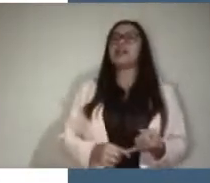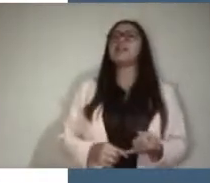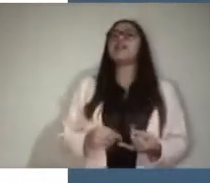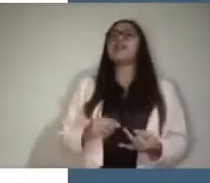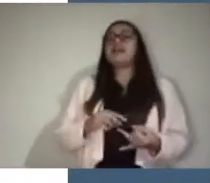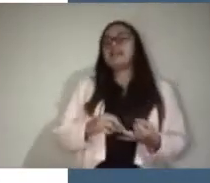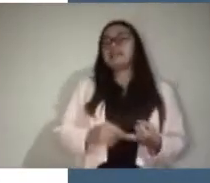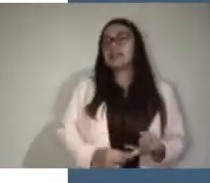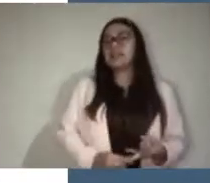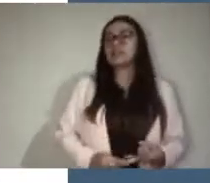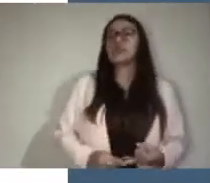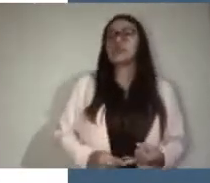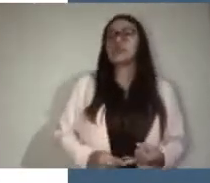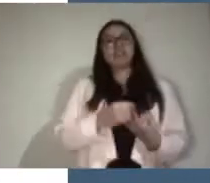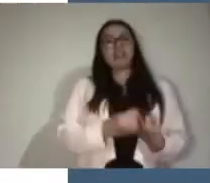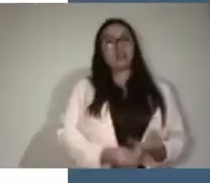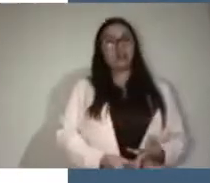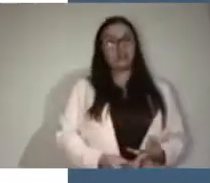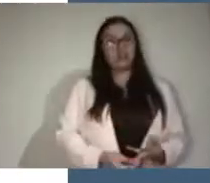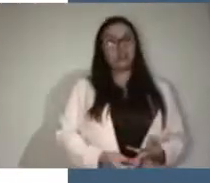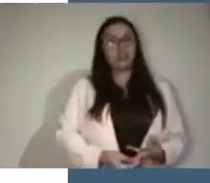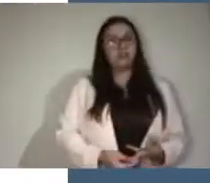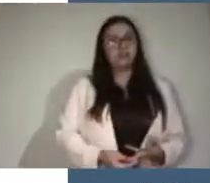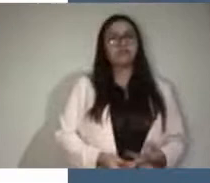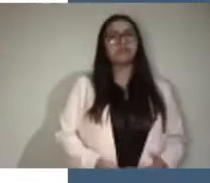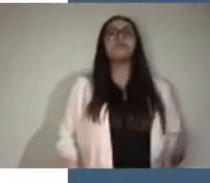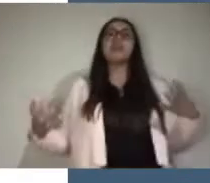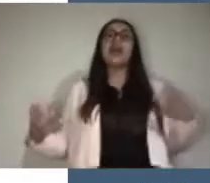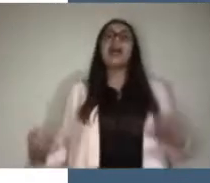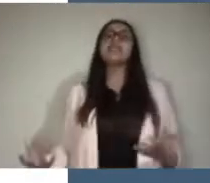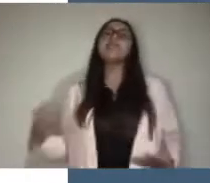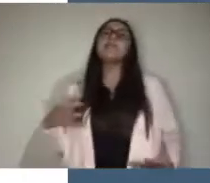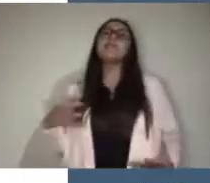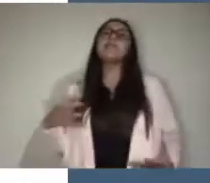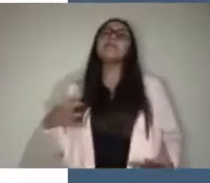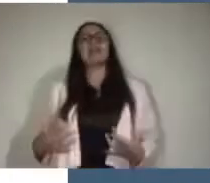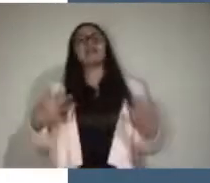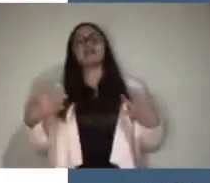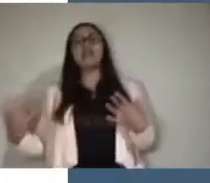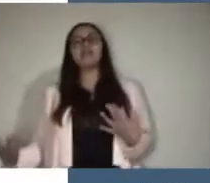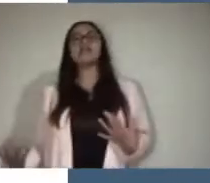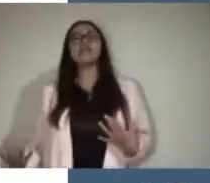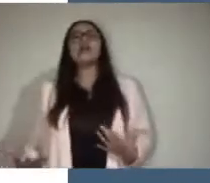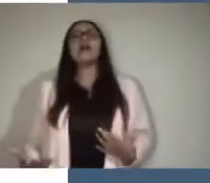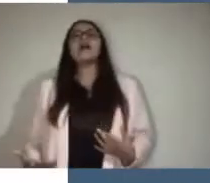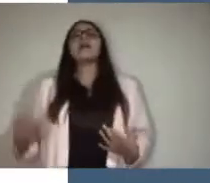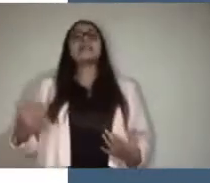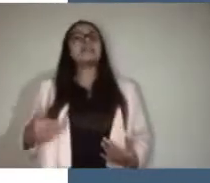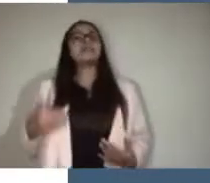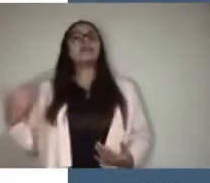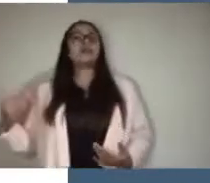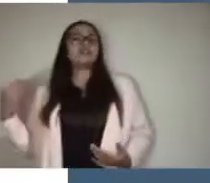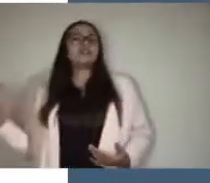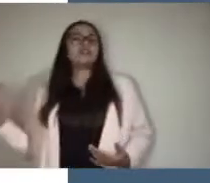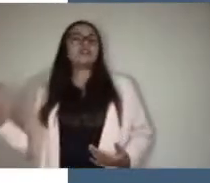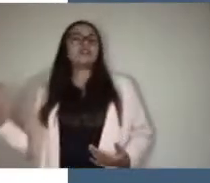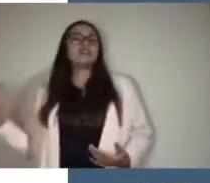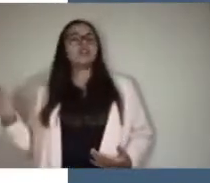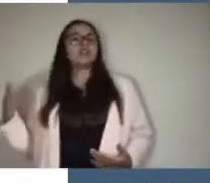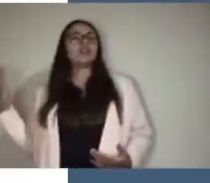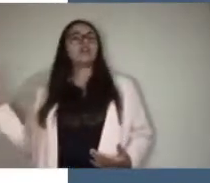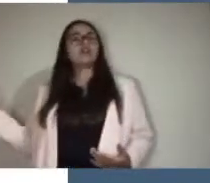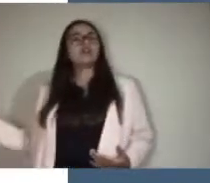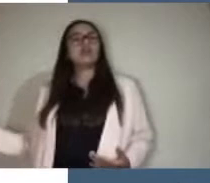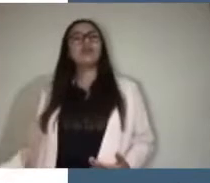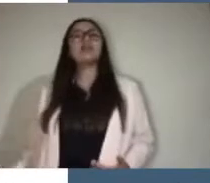la edad, el sexo y la fecha diagnóstica. Ahí empezaron a recolectar los datos y se tuvieron que descartar